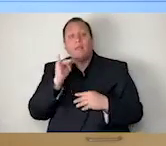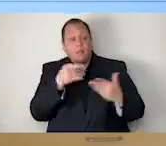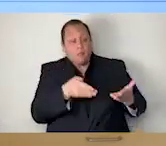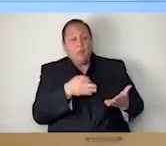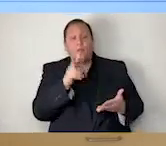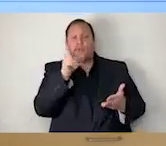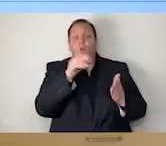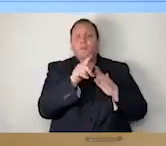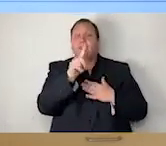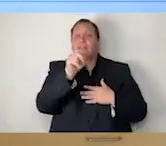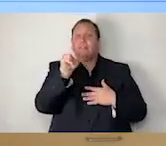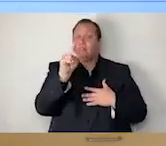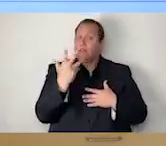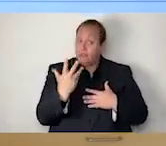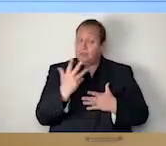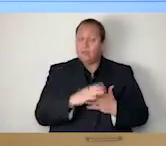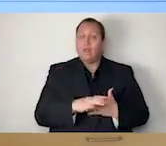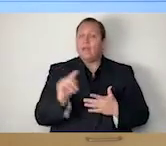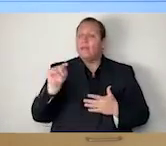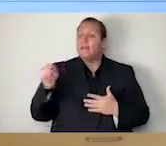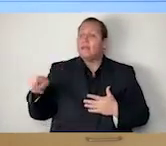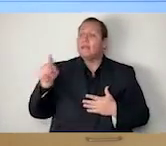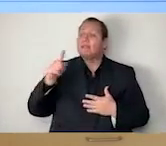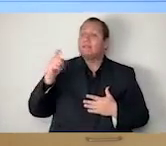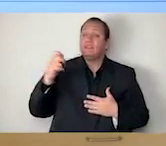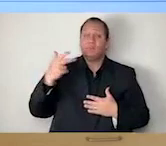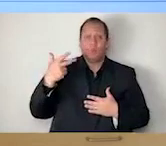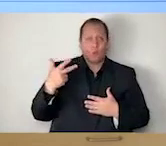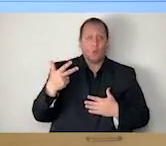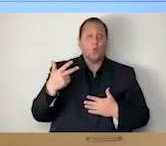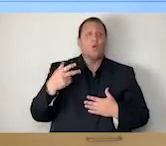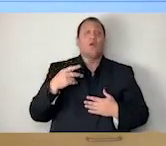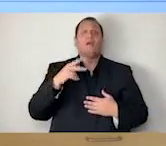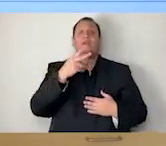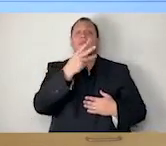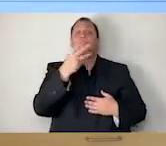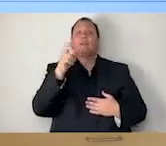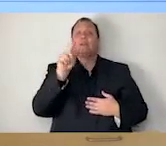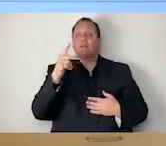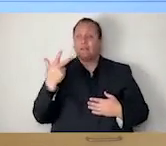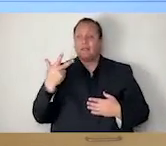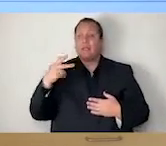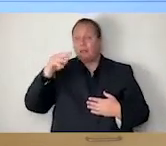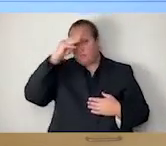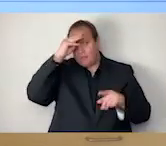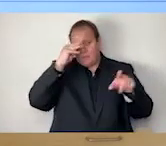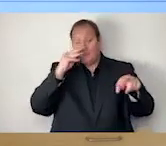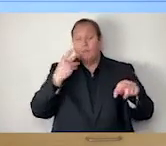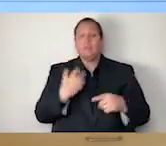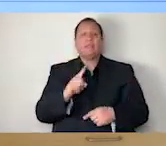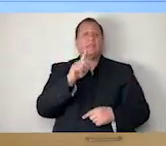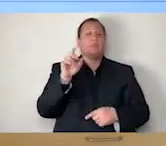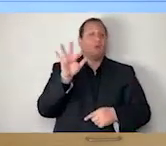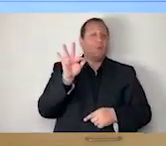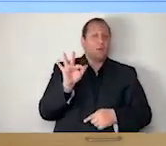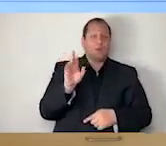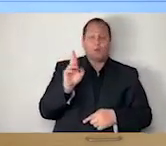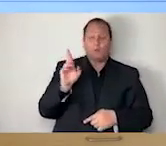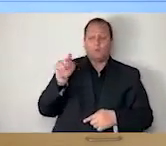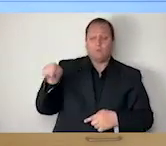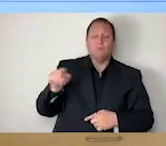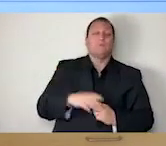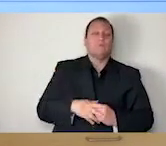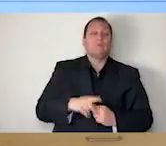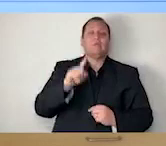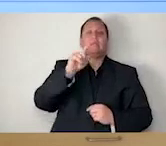en tijuana de 2.175 en tecate 108 387 mexicalli 140 en